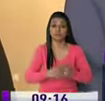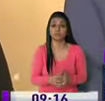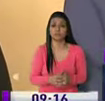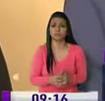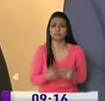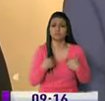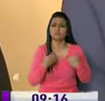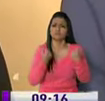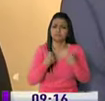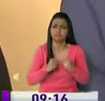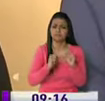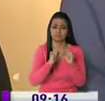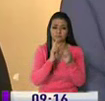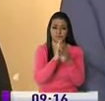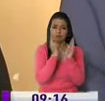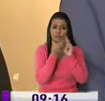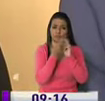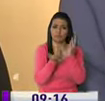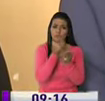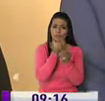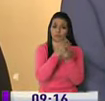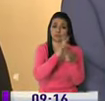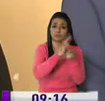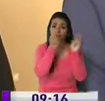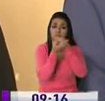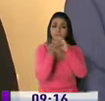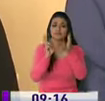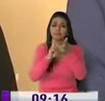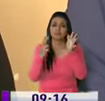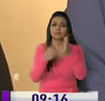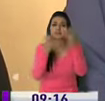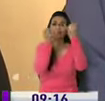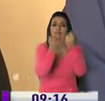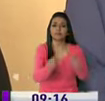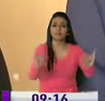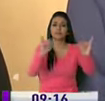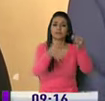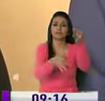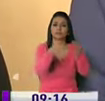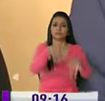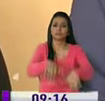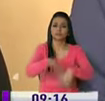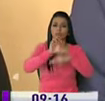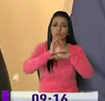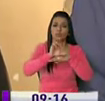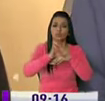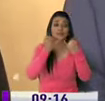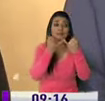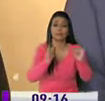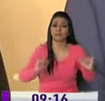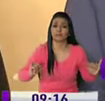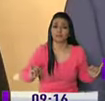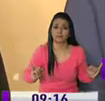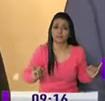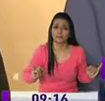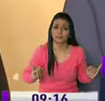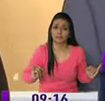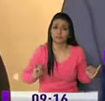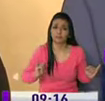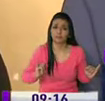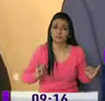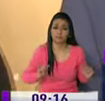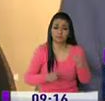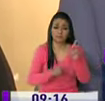intentamos es, con esta reforma, independizar la justicia en el Ecuador, descriminalizar